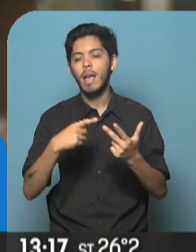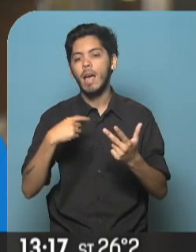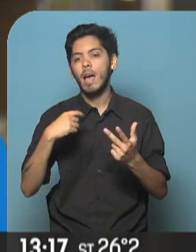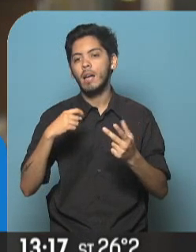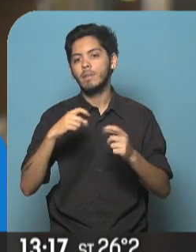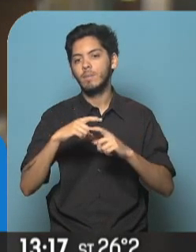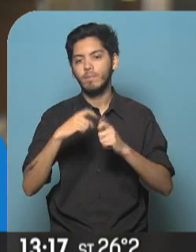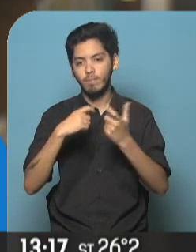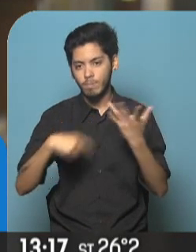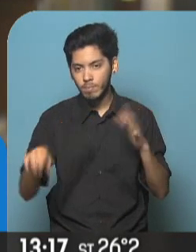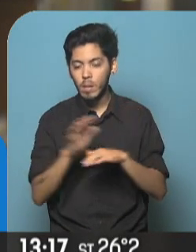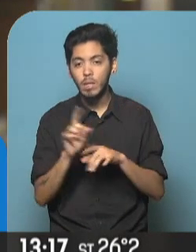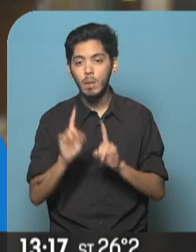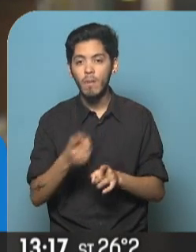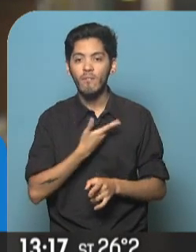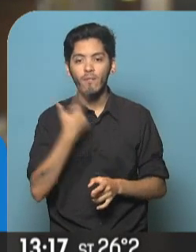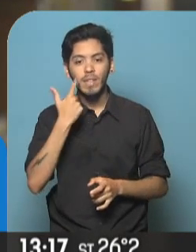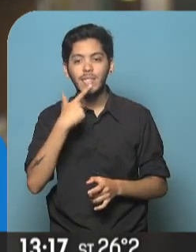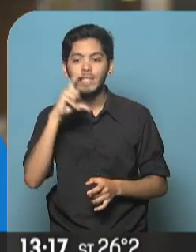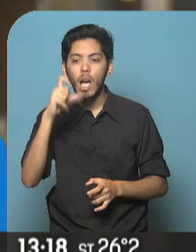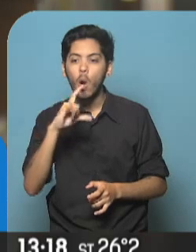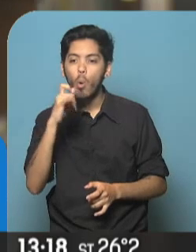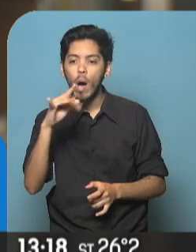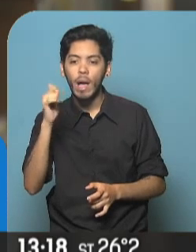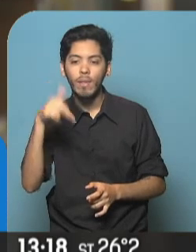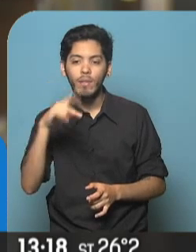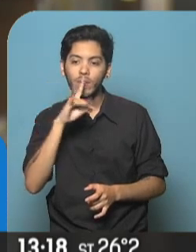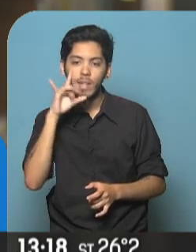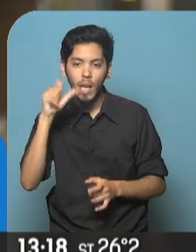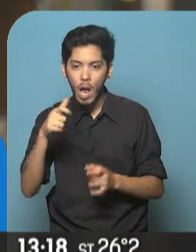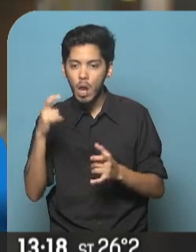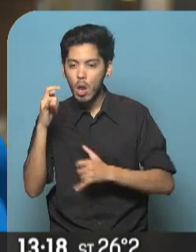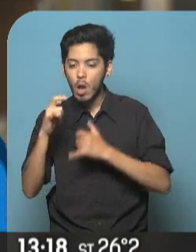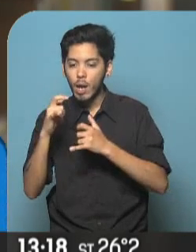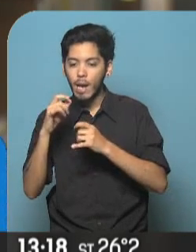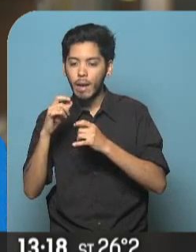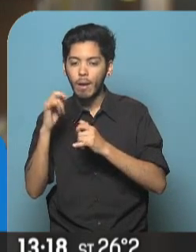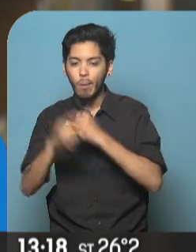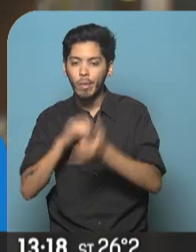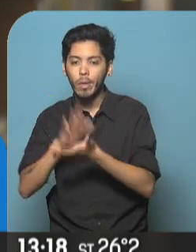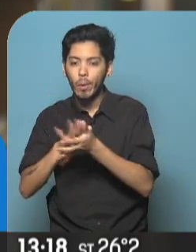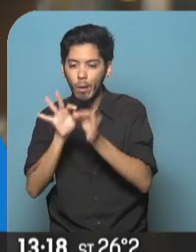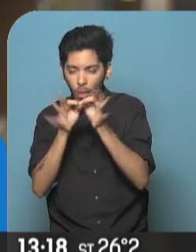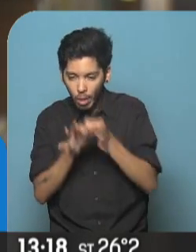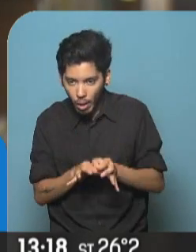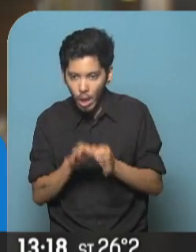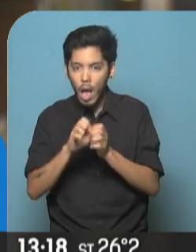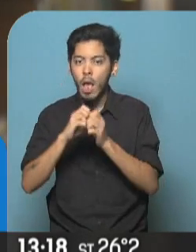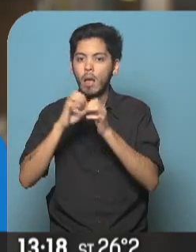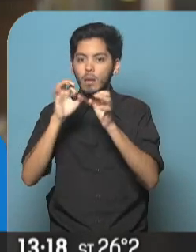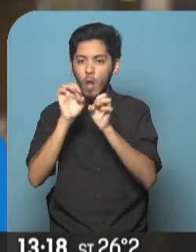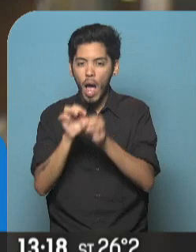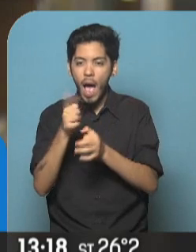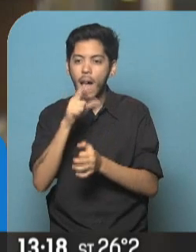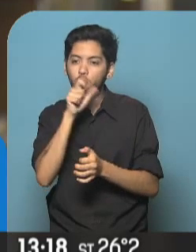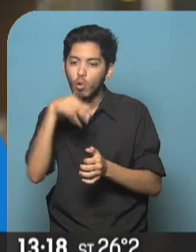la física cuántica que es lo que describe el muy pequeño los átomos la interacción con la luz etcétera esas dos ramas de la